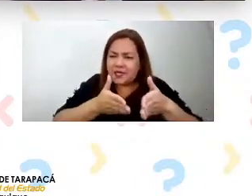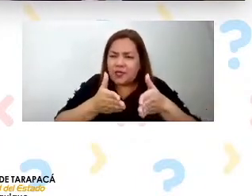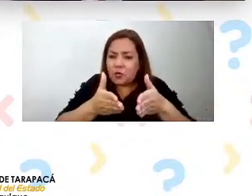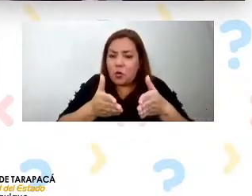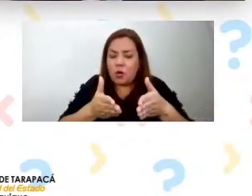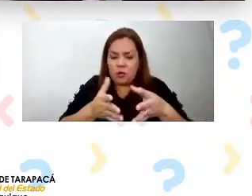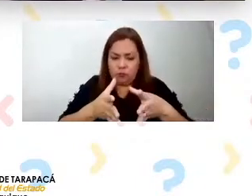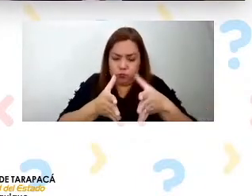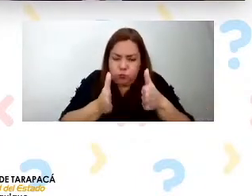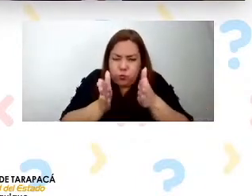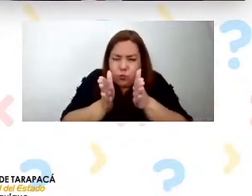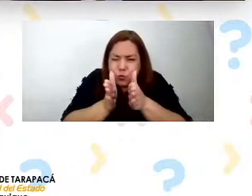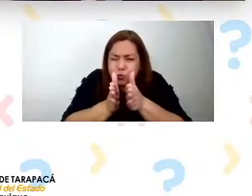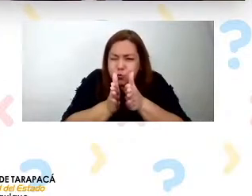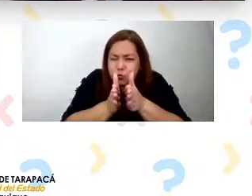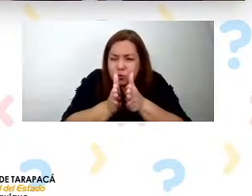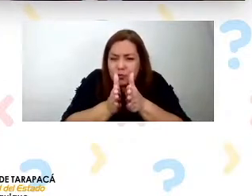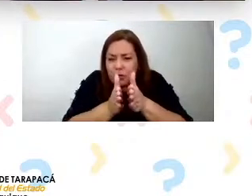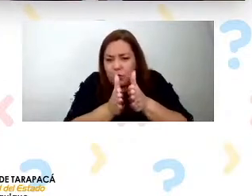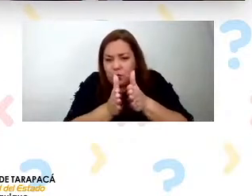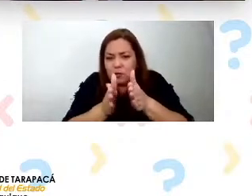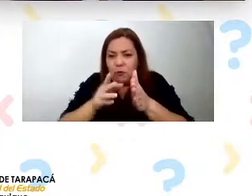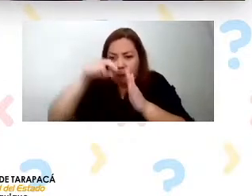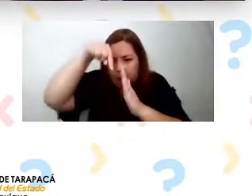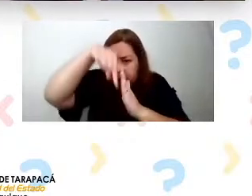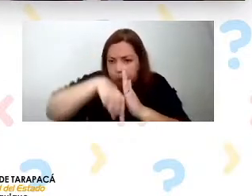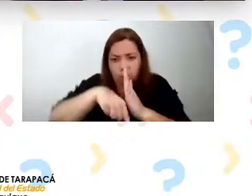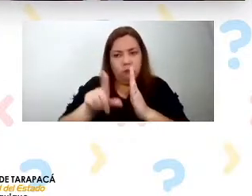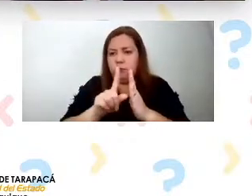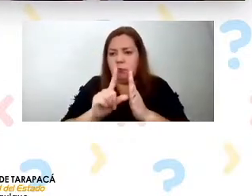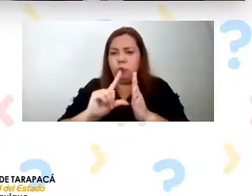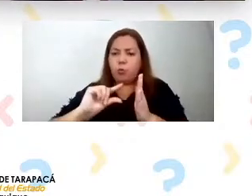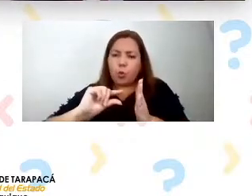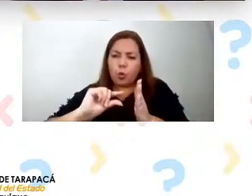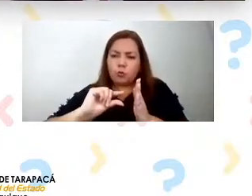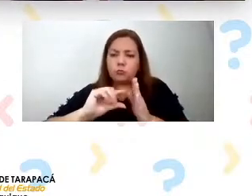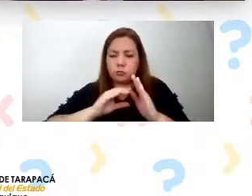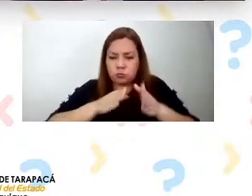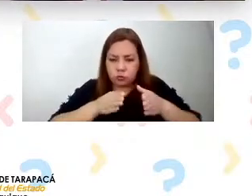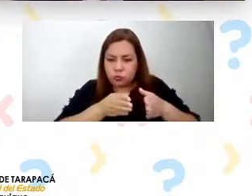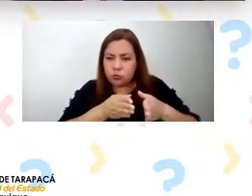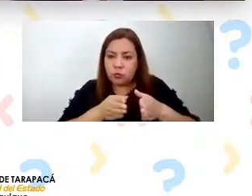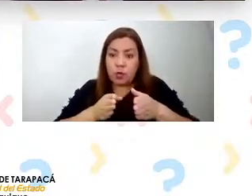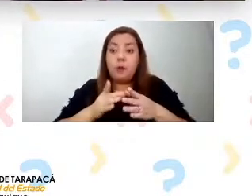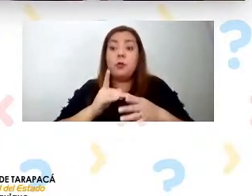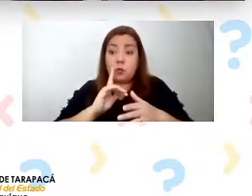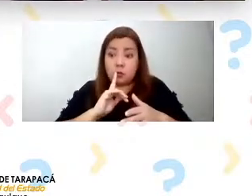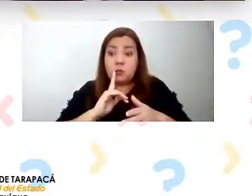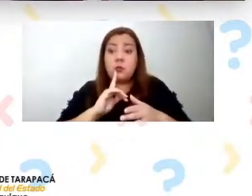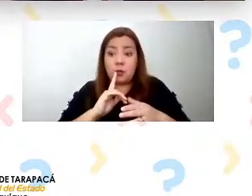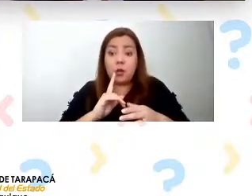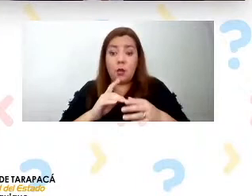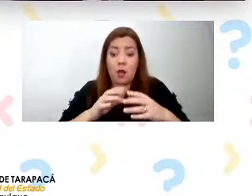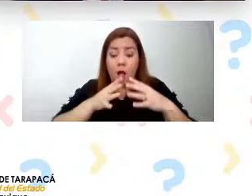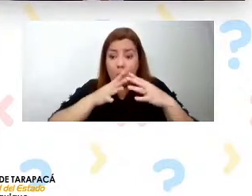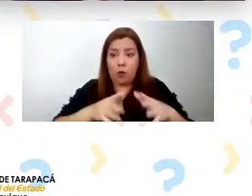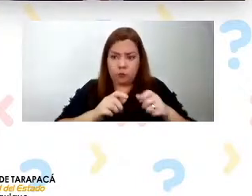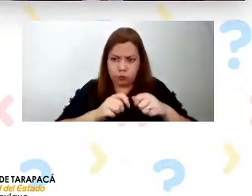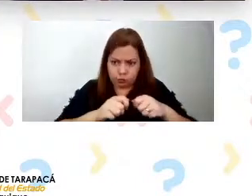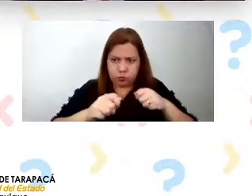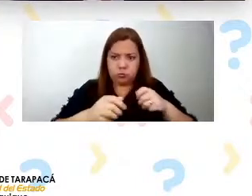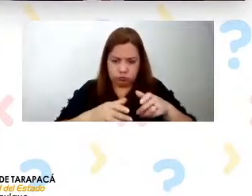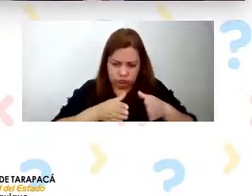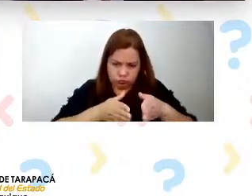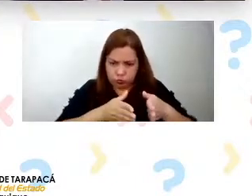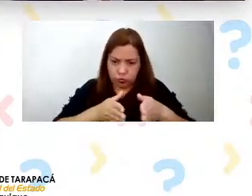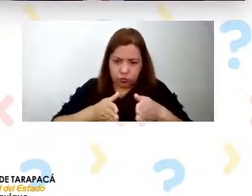muy estrechos, muy poco profundos también, pero que llevan un caudal que es medible. Y ese es el